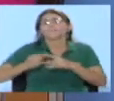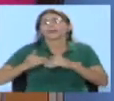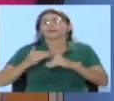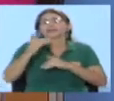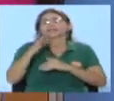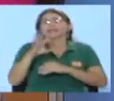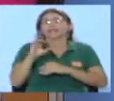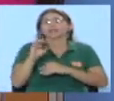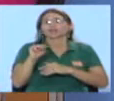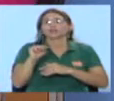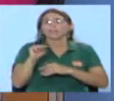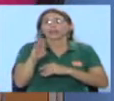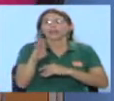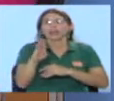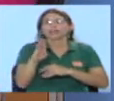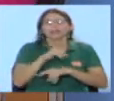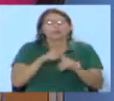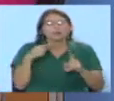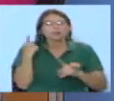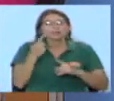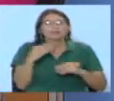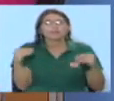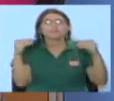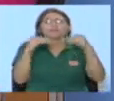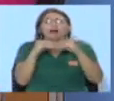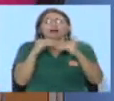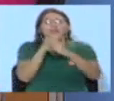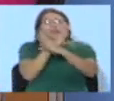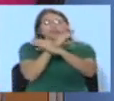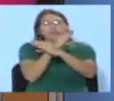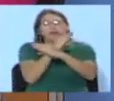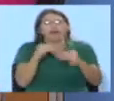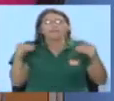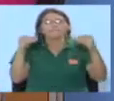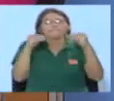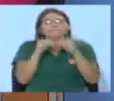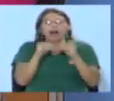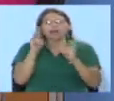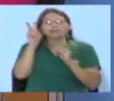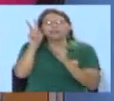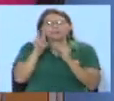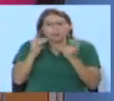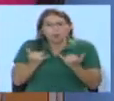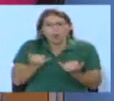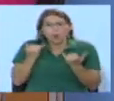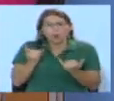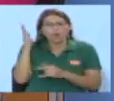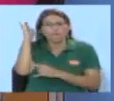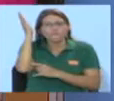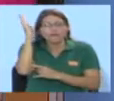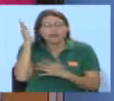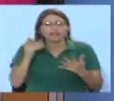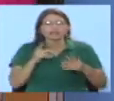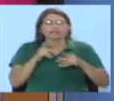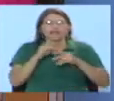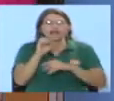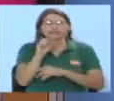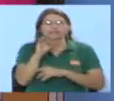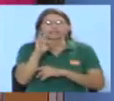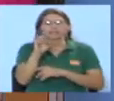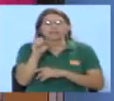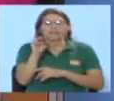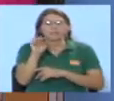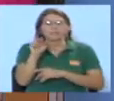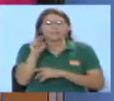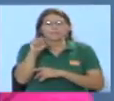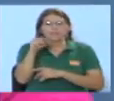más videoconferencia, hacemos más streaming sobre la red, entonces si pones algo como eso, vas a limitar que con el pasar